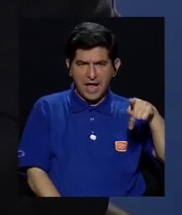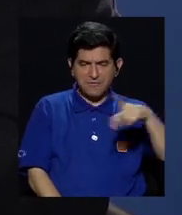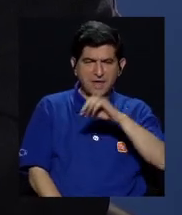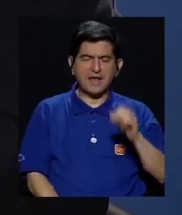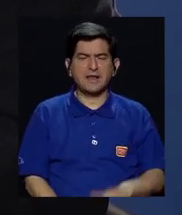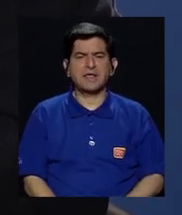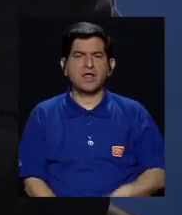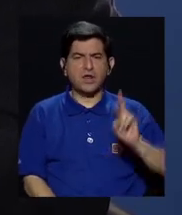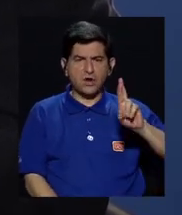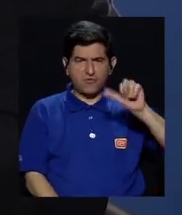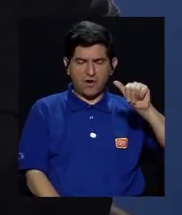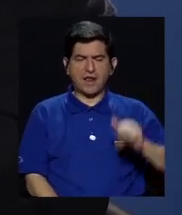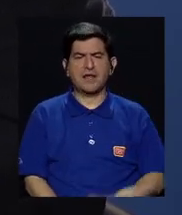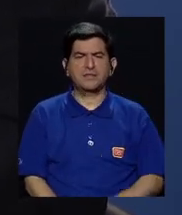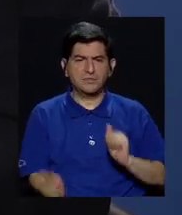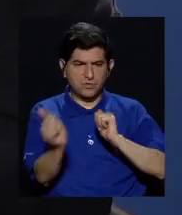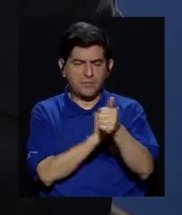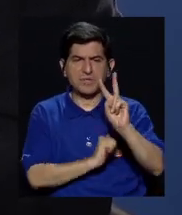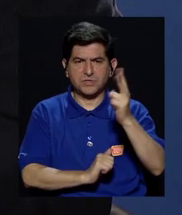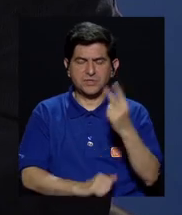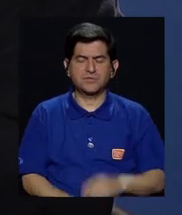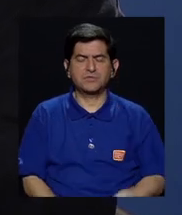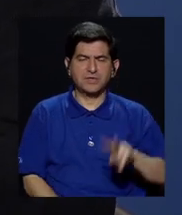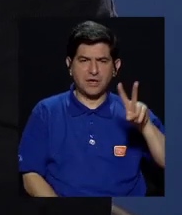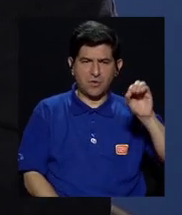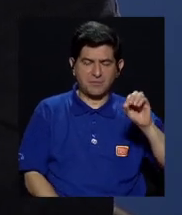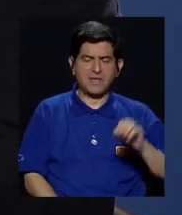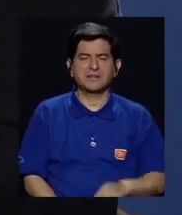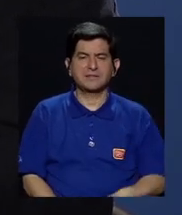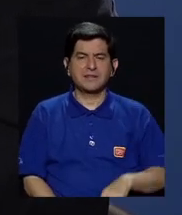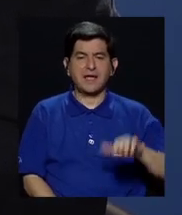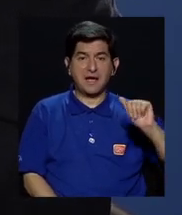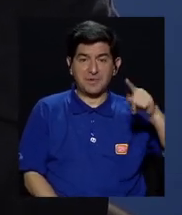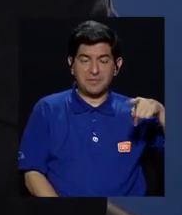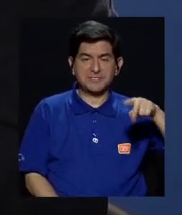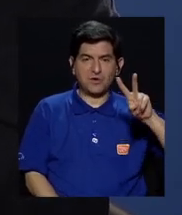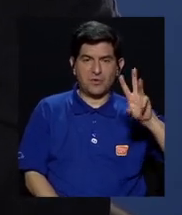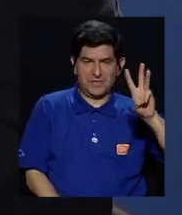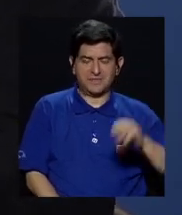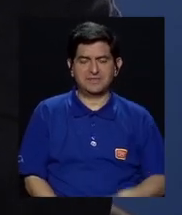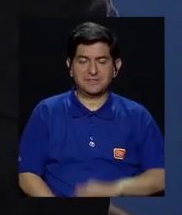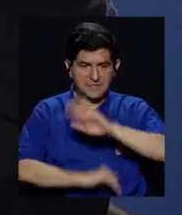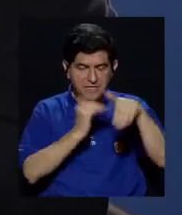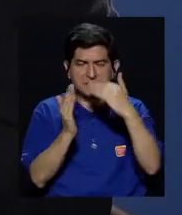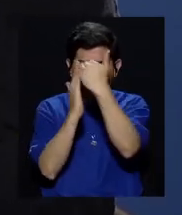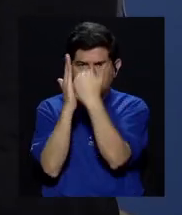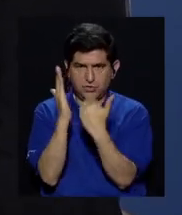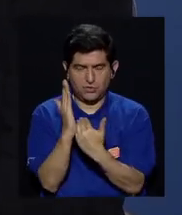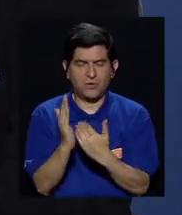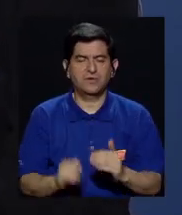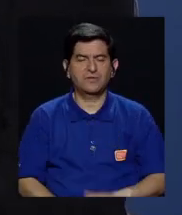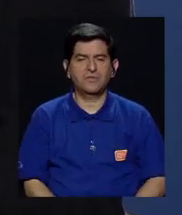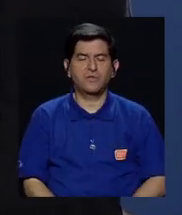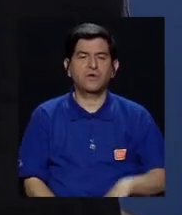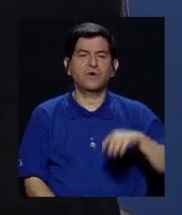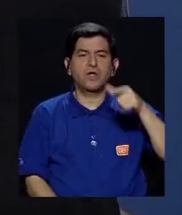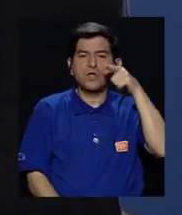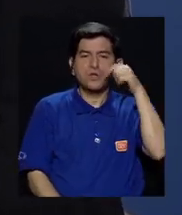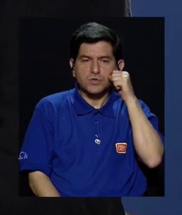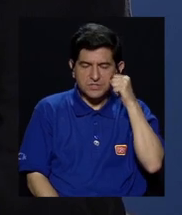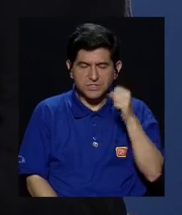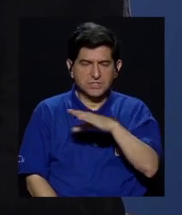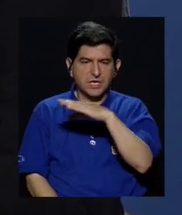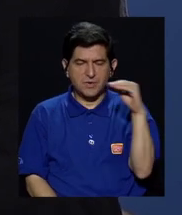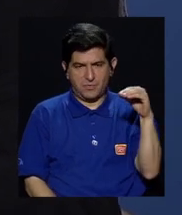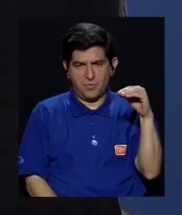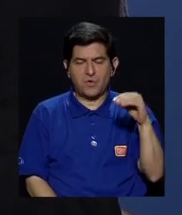rolando araya rolando la ya pasó a la segunda con 20 a beethoven y en el total del padrón y en la de luis guillermo solís